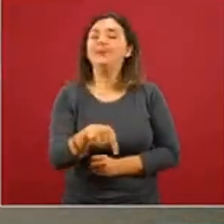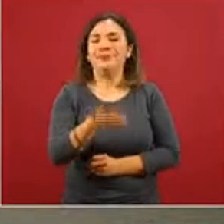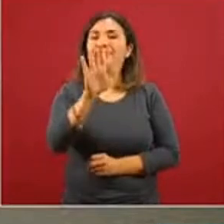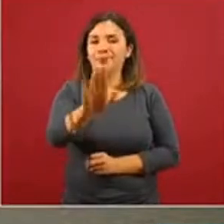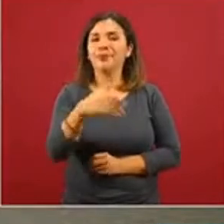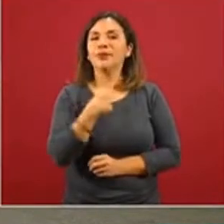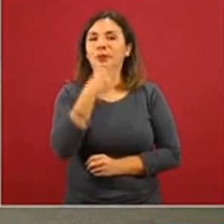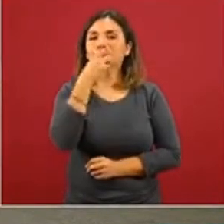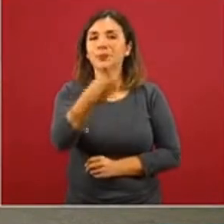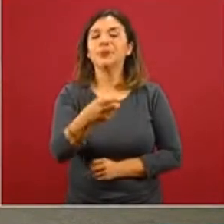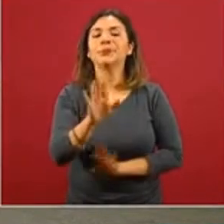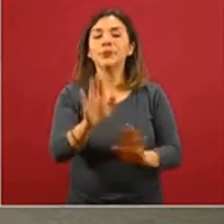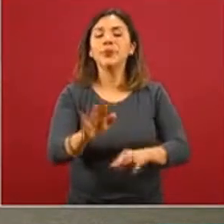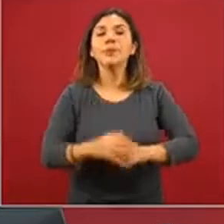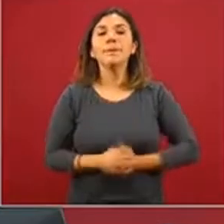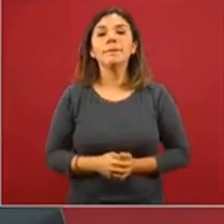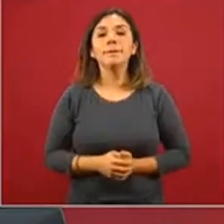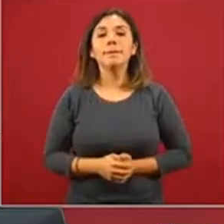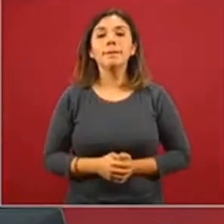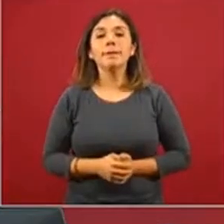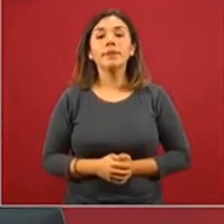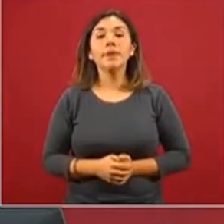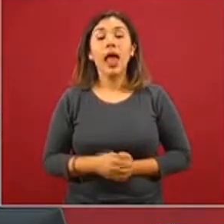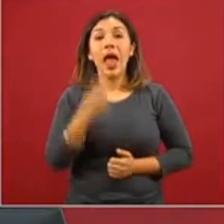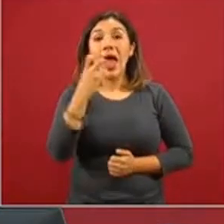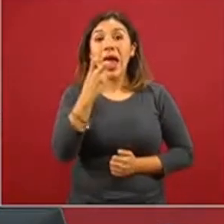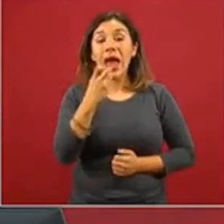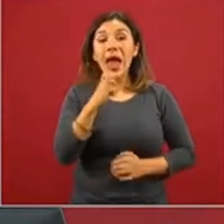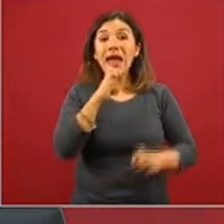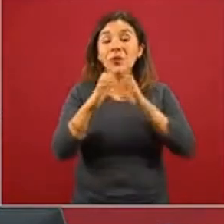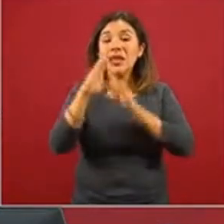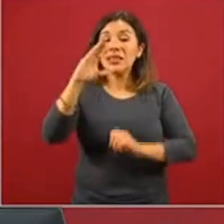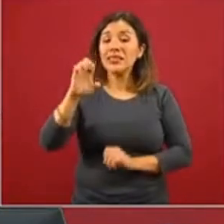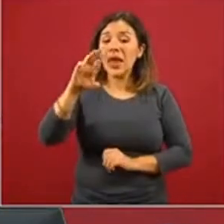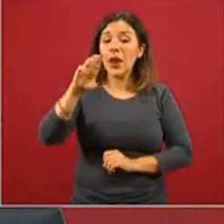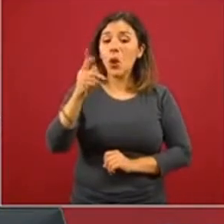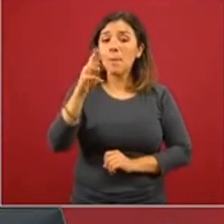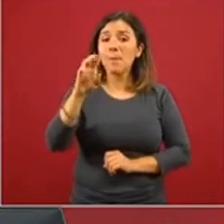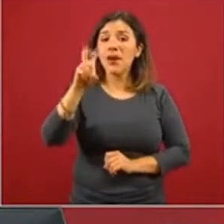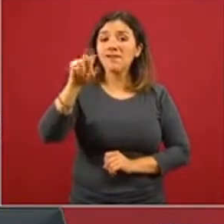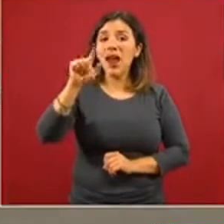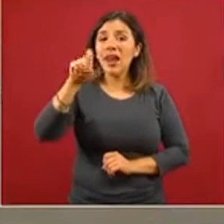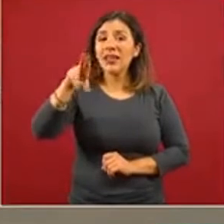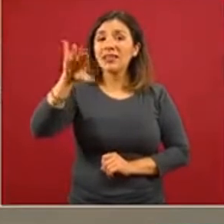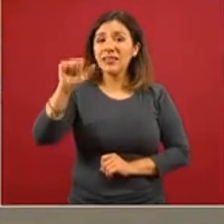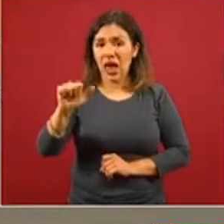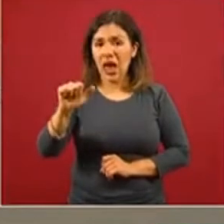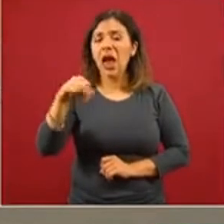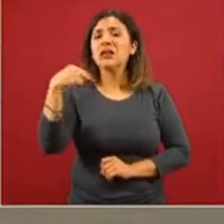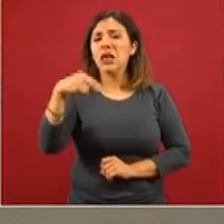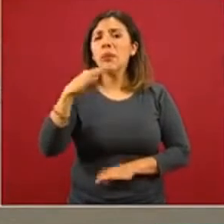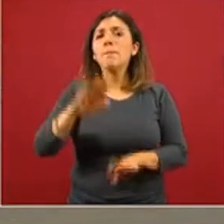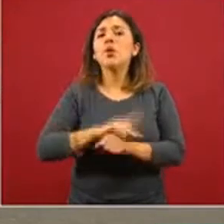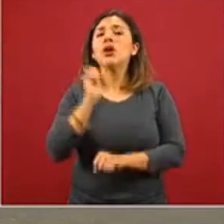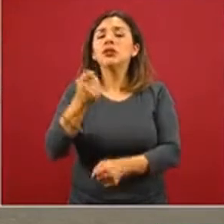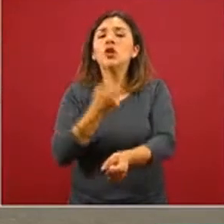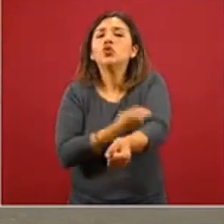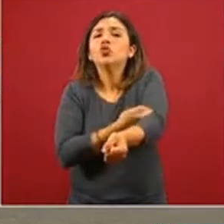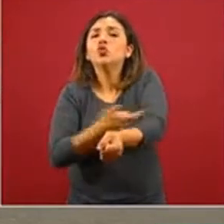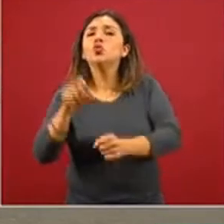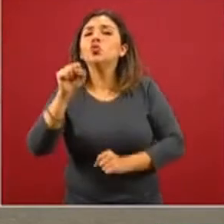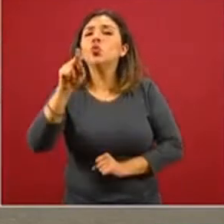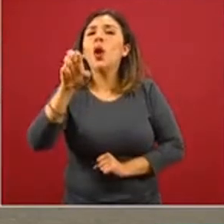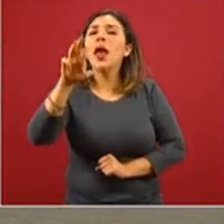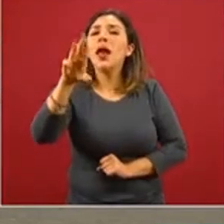que le comento con usted y con todos y todas. Las encuestas de cero prevalencia son encuestas, se llaman cero prevalencia porque se toma suero. Suero